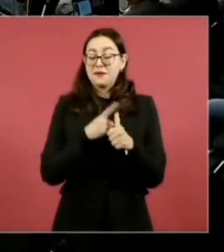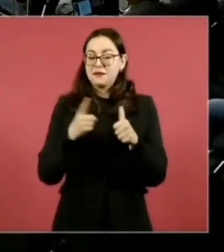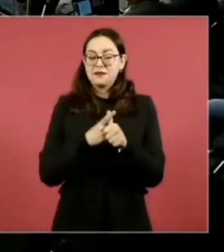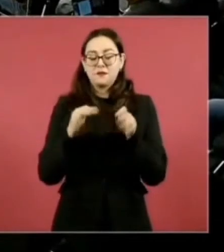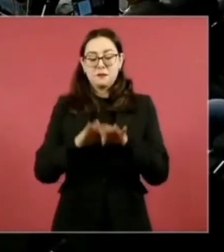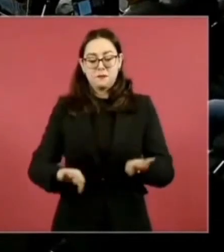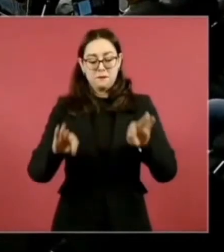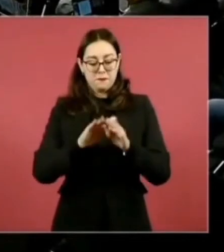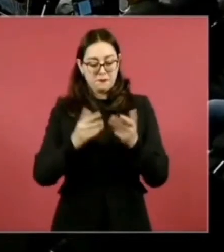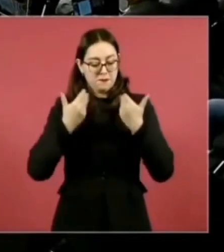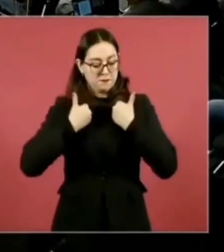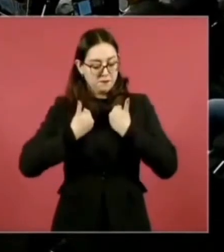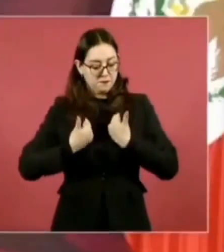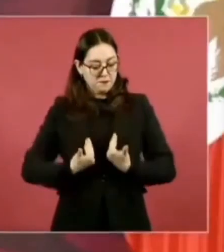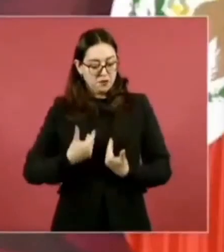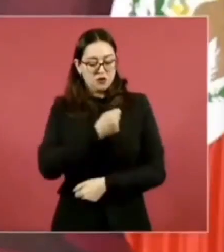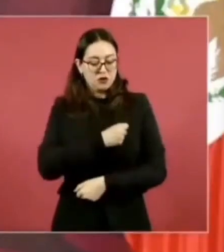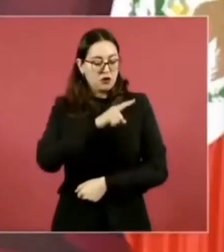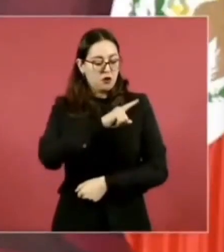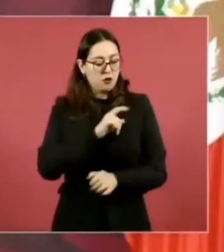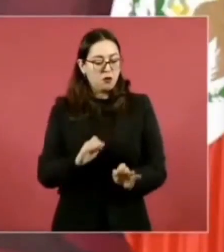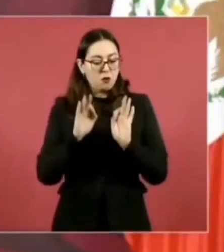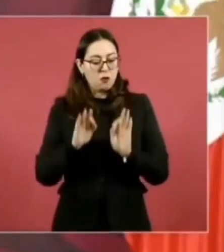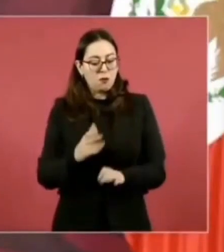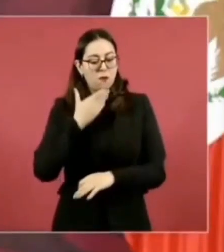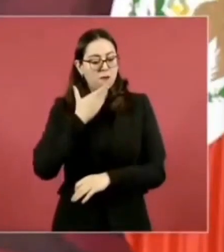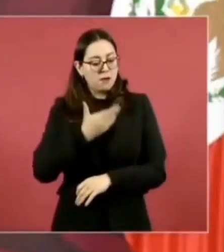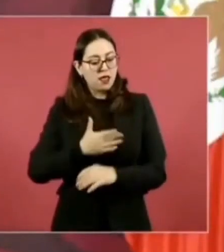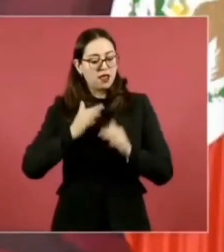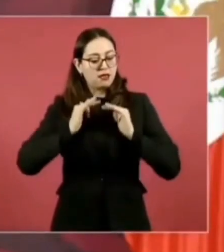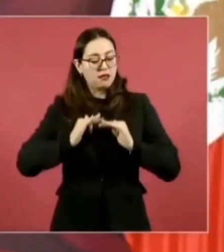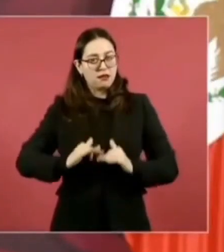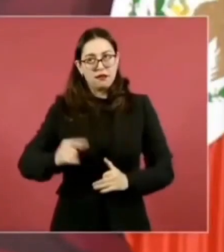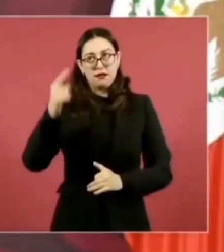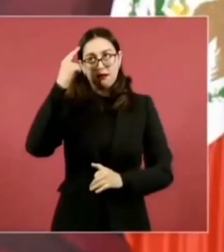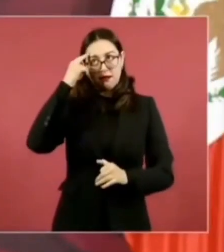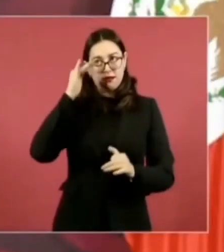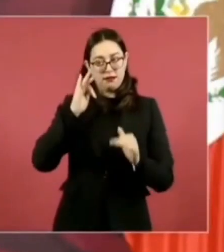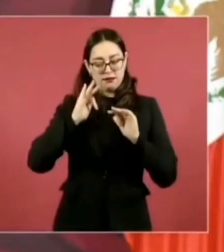estar bien con nuestra conciencia y estar bien con el prójimo.